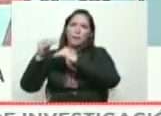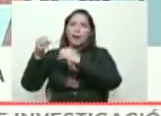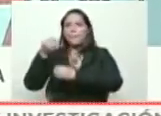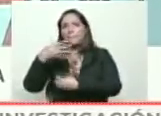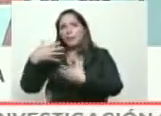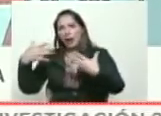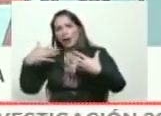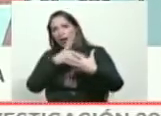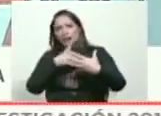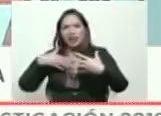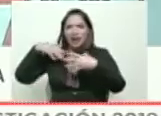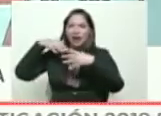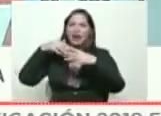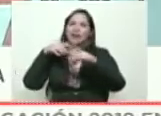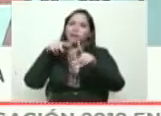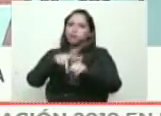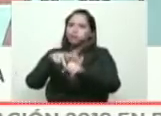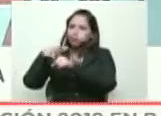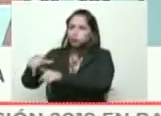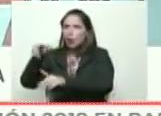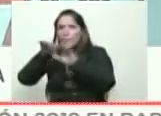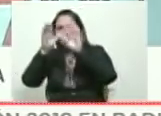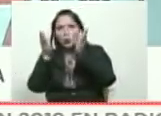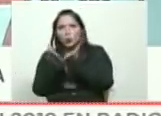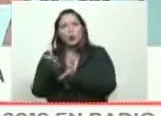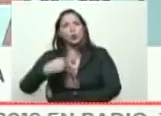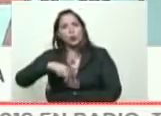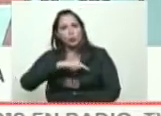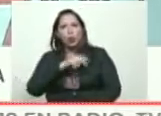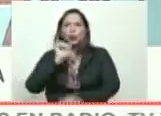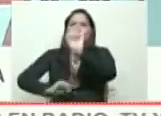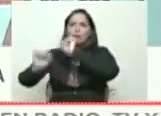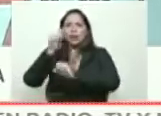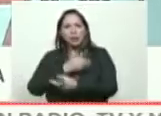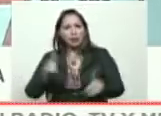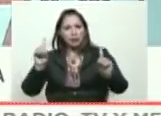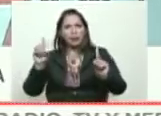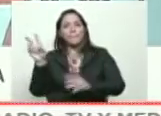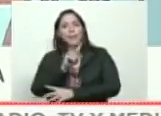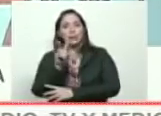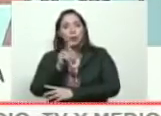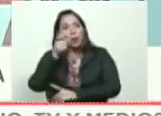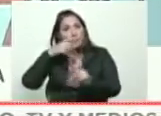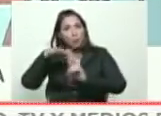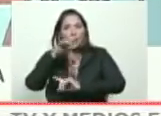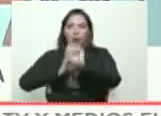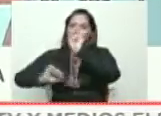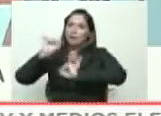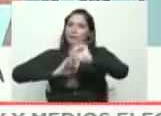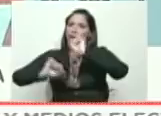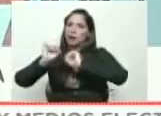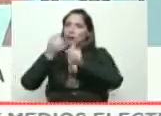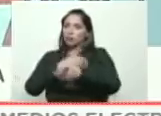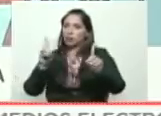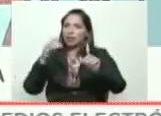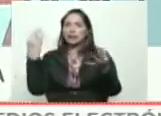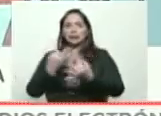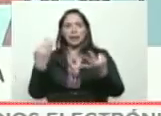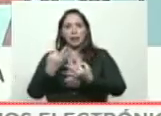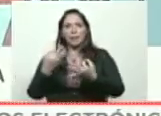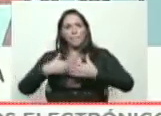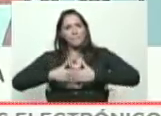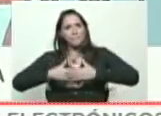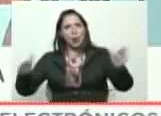mundo. Ahí siempre nos van a encontrar en la acera del frente defendiendo la dignidad. Venezuela es un pueblo que defiende la dignidad y siempre va a estar